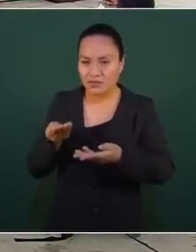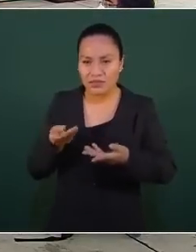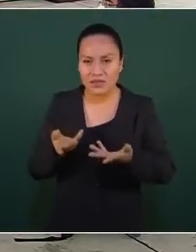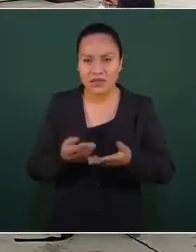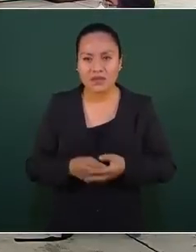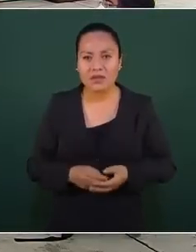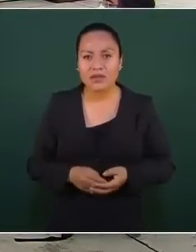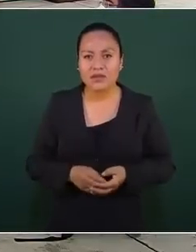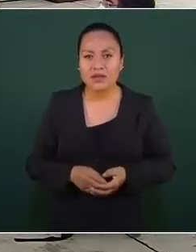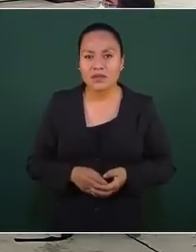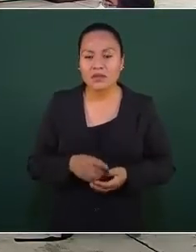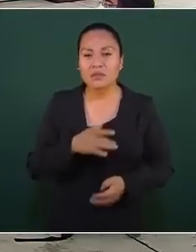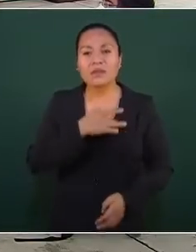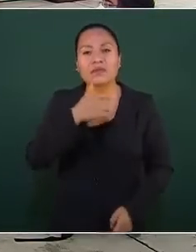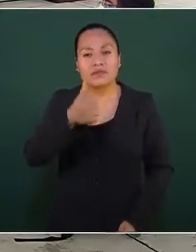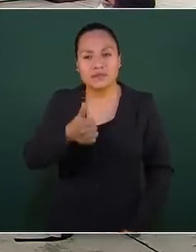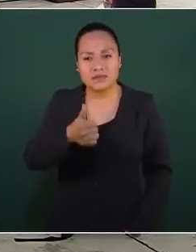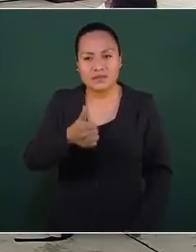del programa de bienestar.